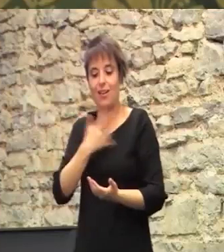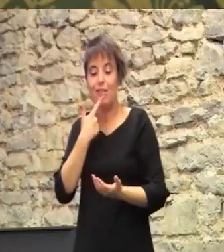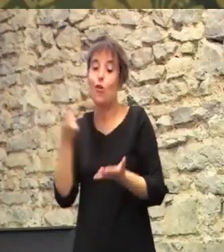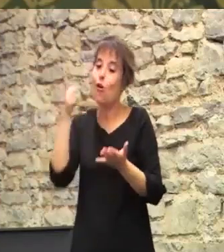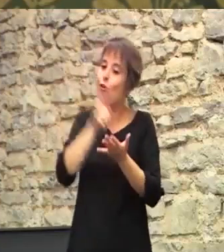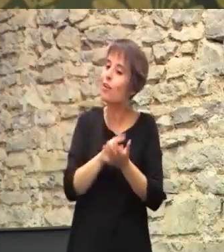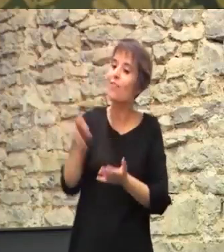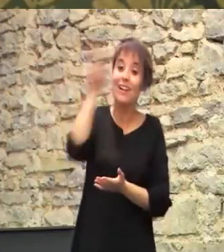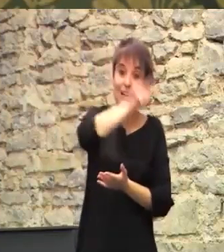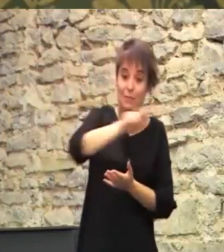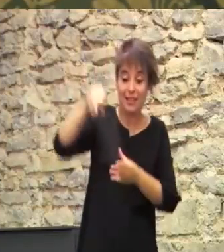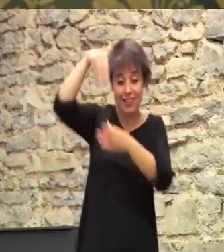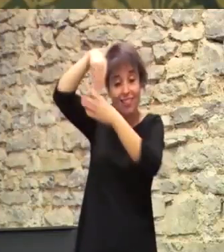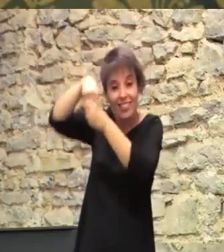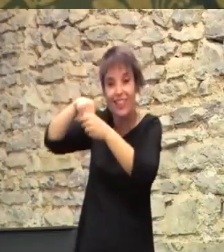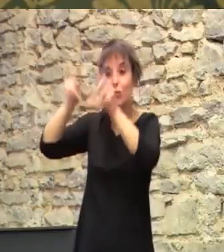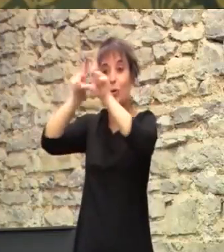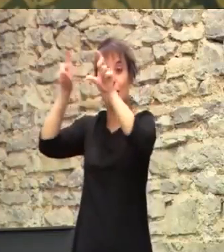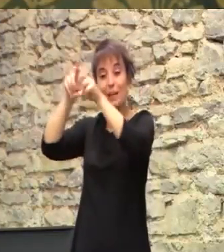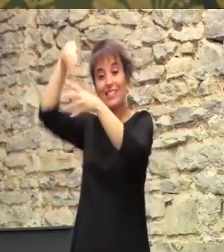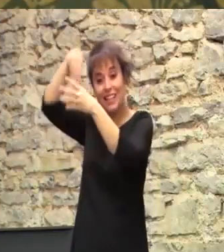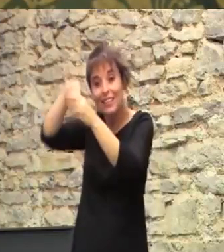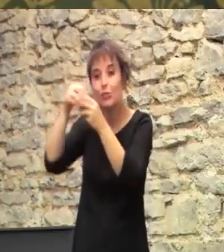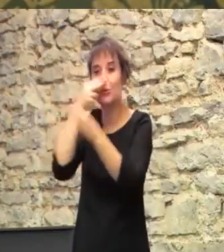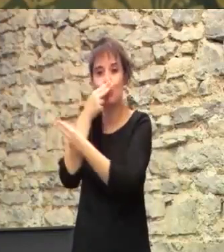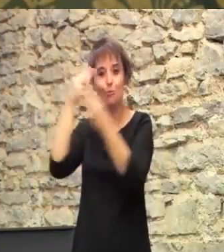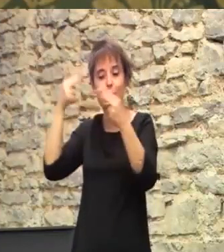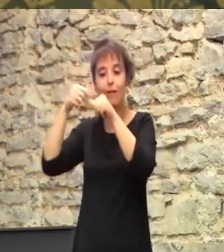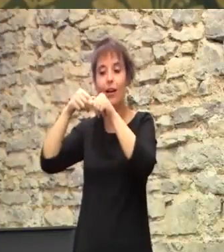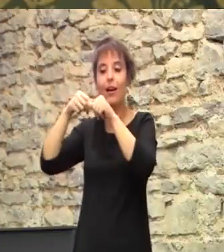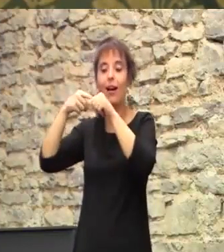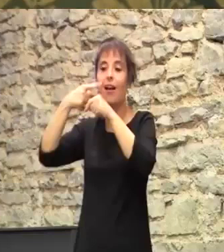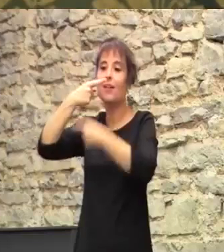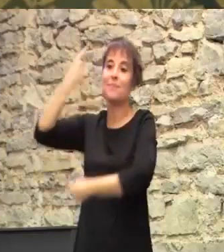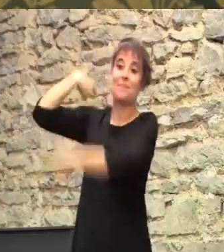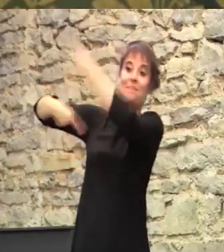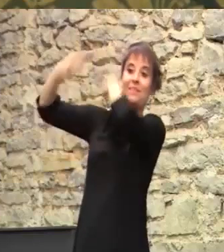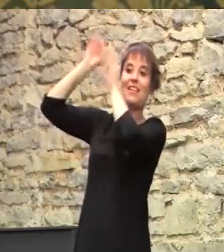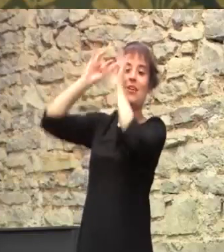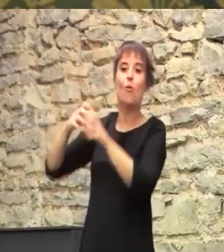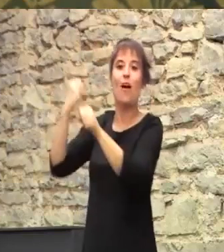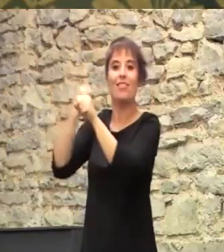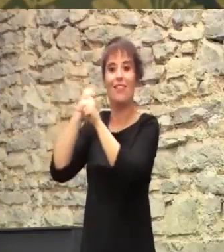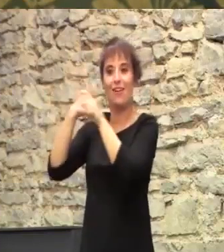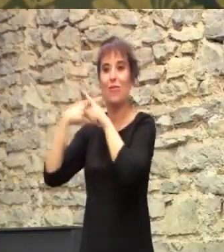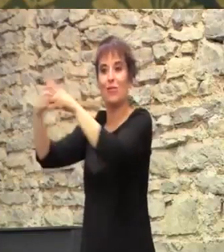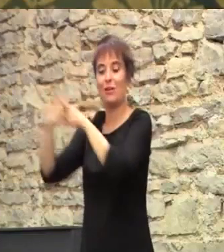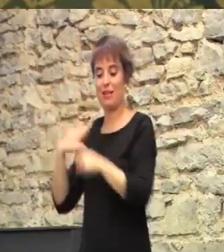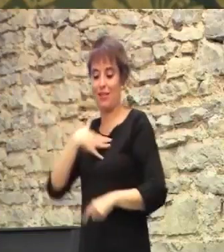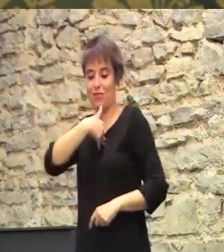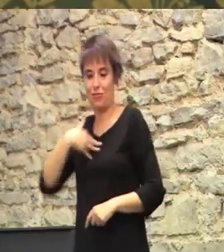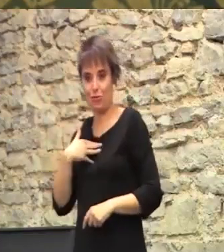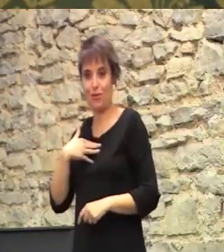repetir en el ámbito público la tradicional distribución de tareas y ya con los